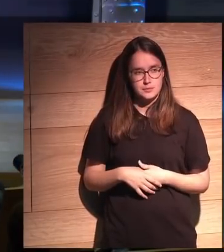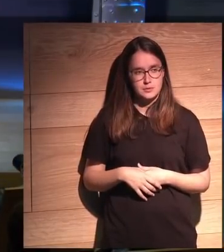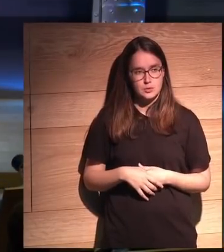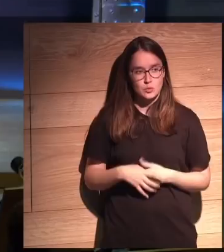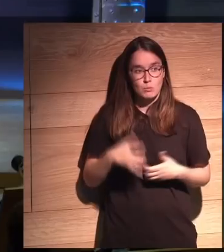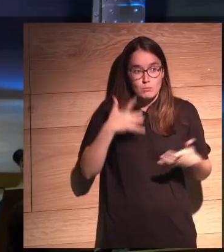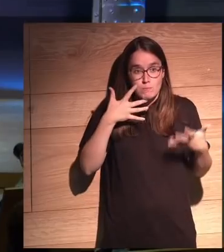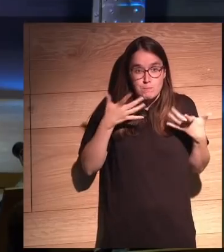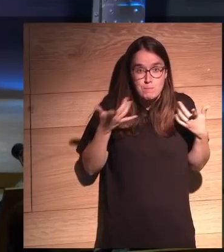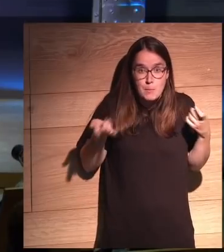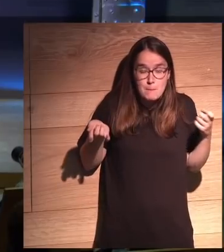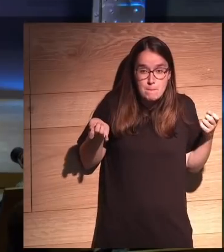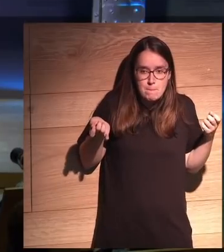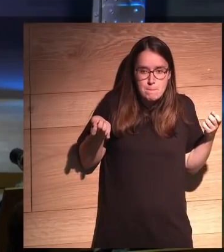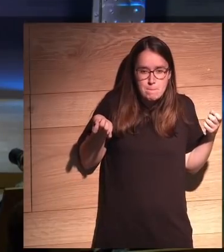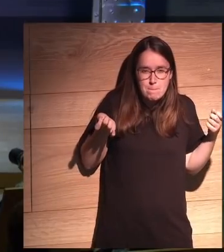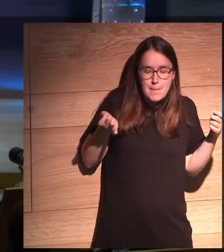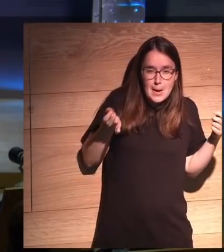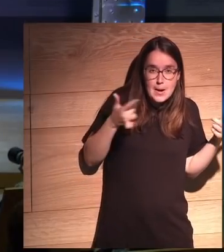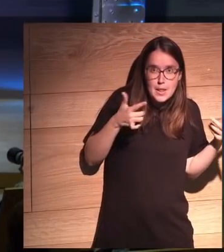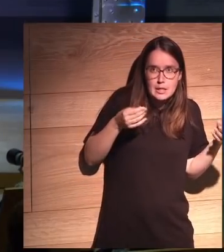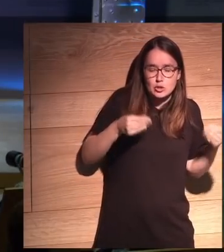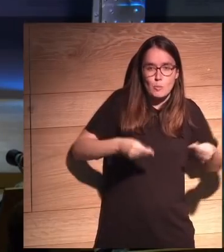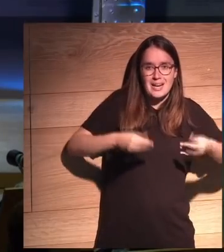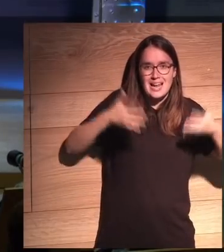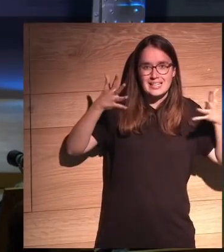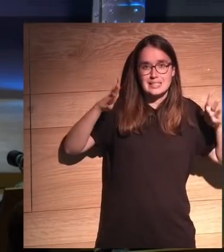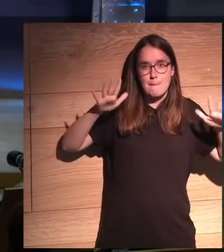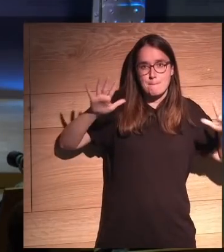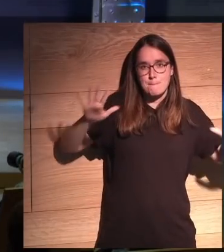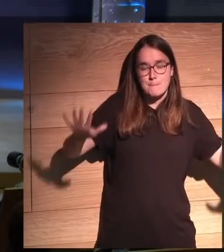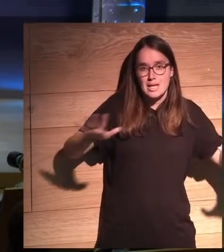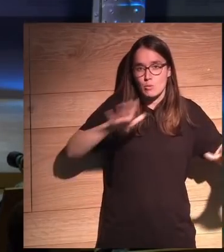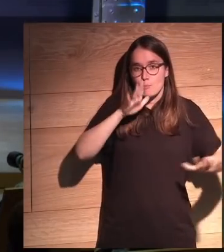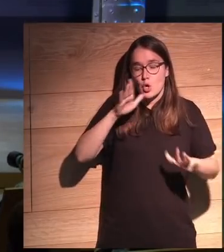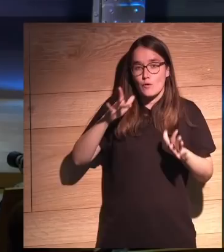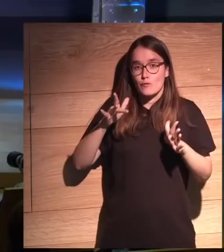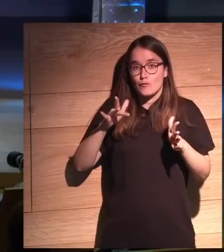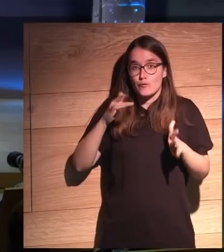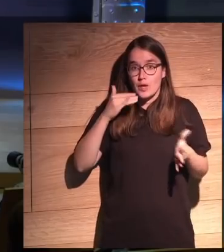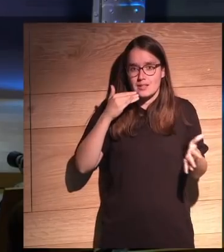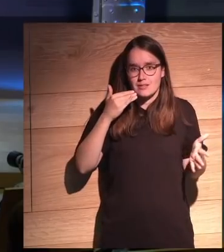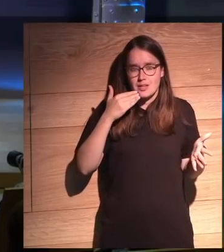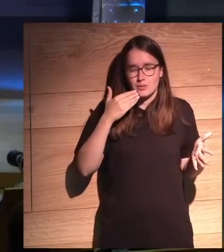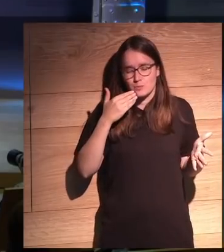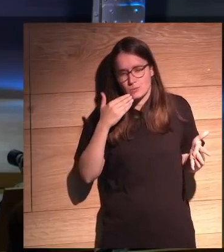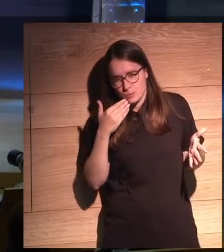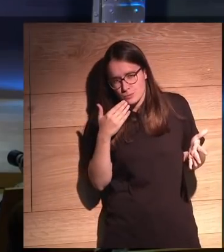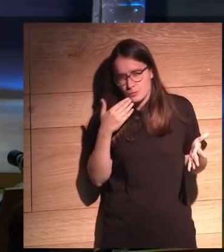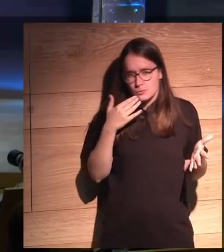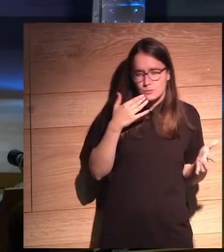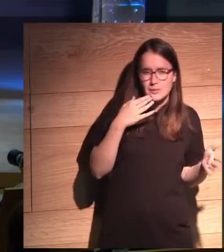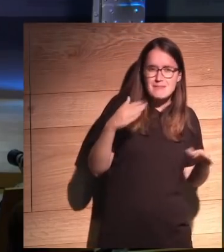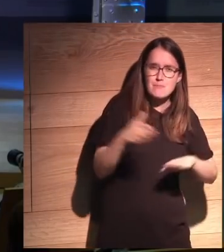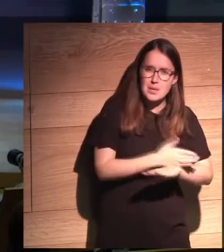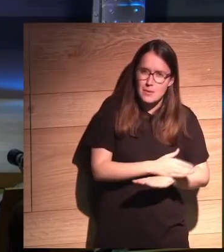Una obra que parece surrealista, pero que por la fecha es, bueno,